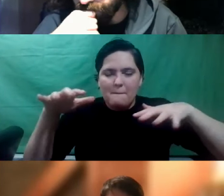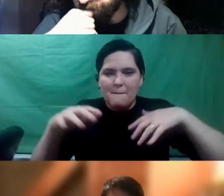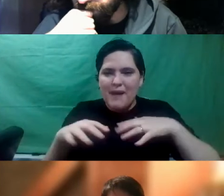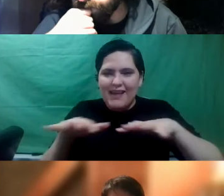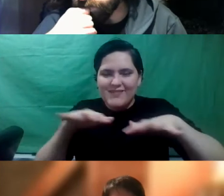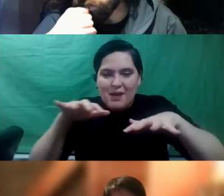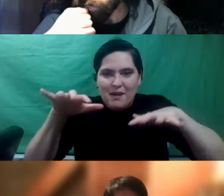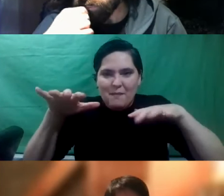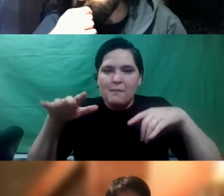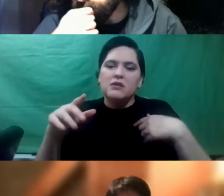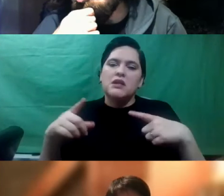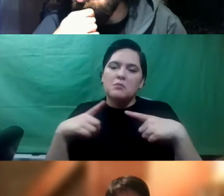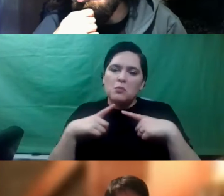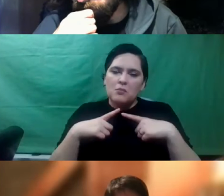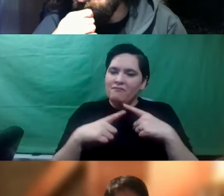reposo.